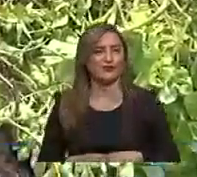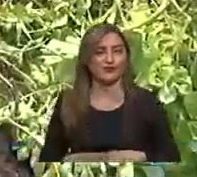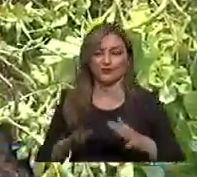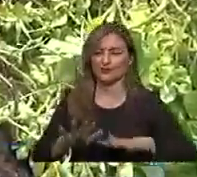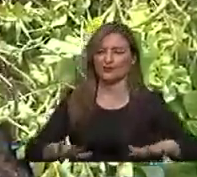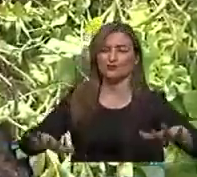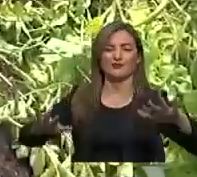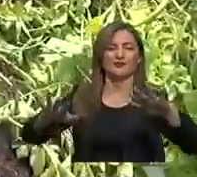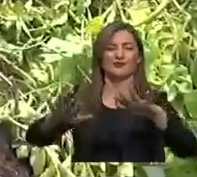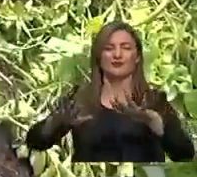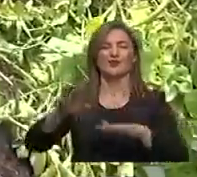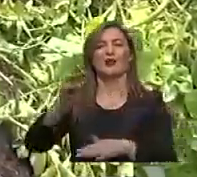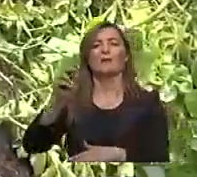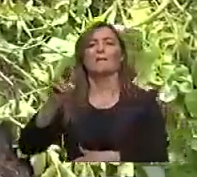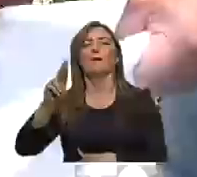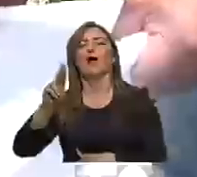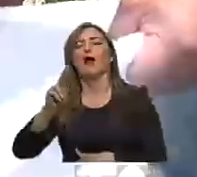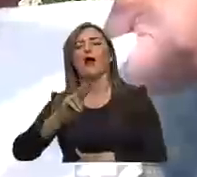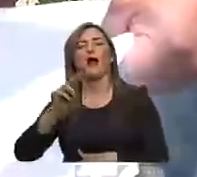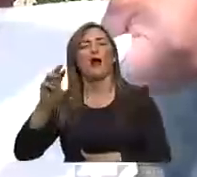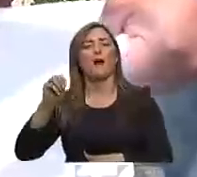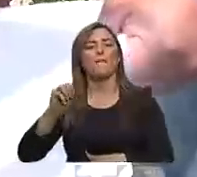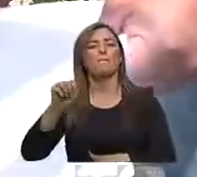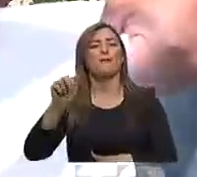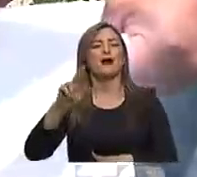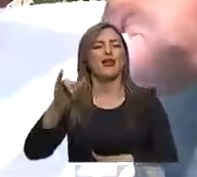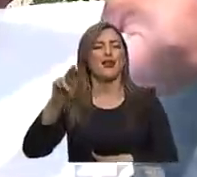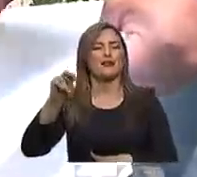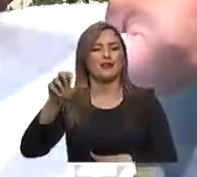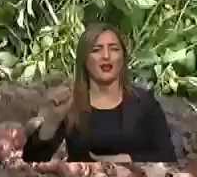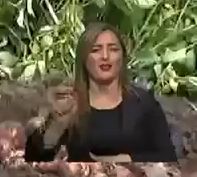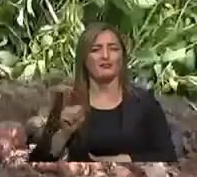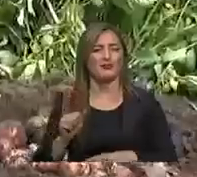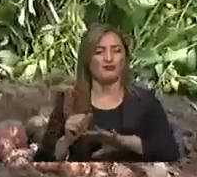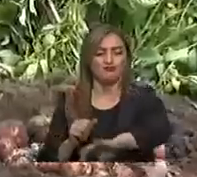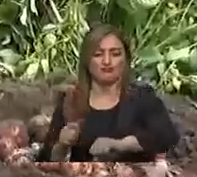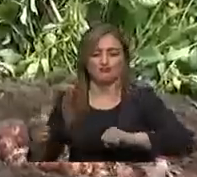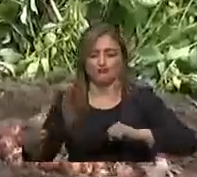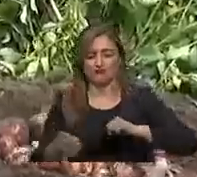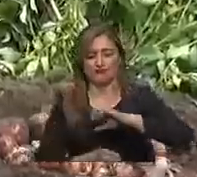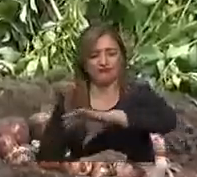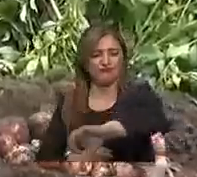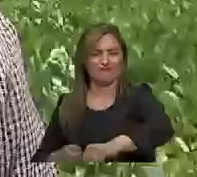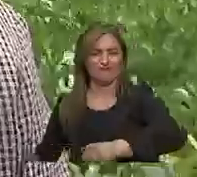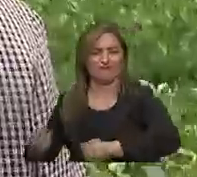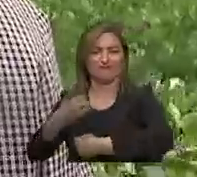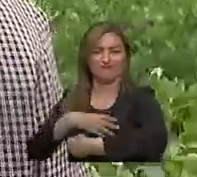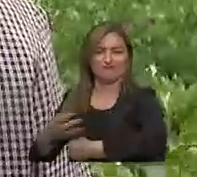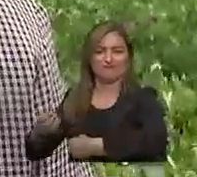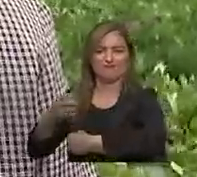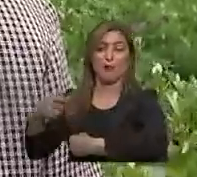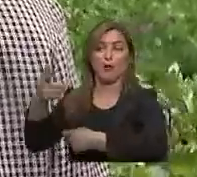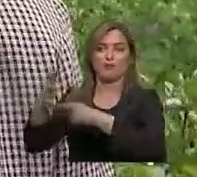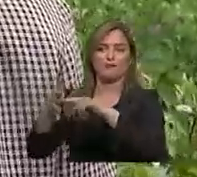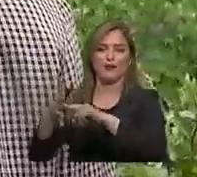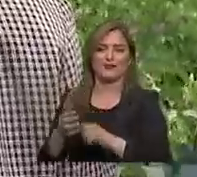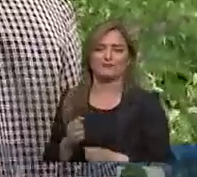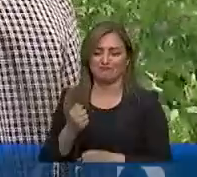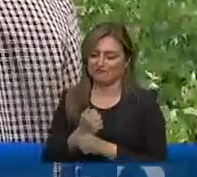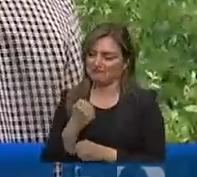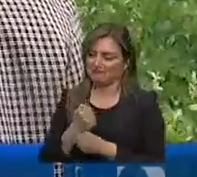por ejemplo, está Mariana Carrillo, quien cosecha para la próxima feria que le permite subsistir. Me gusta sembrar